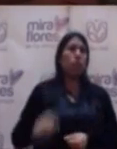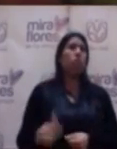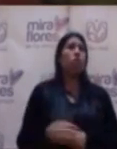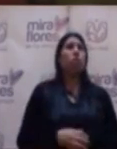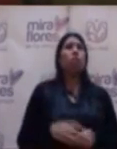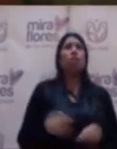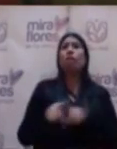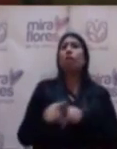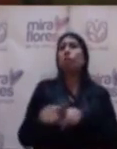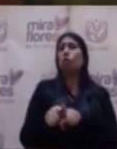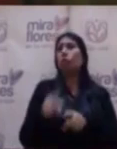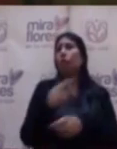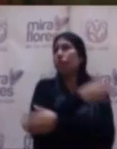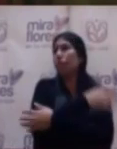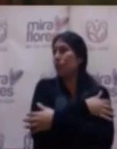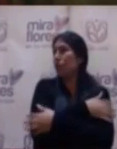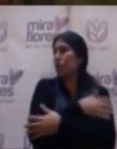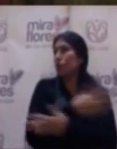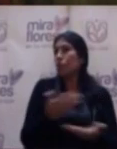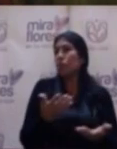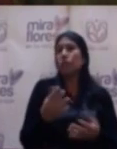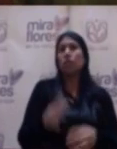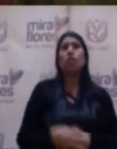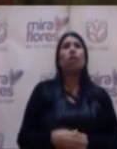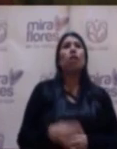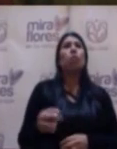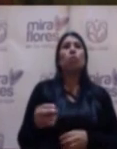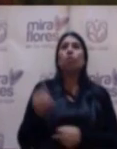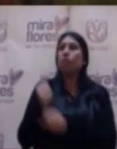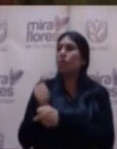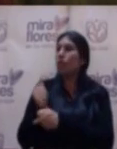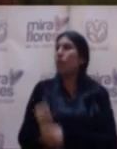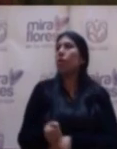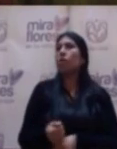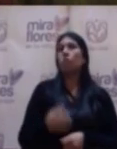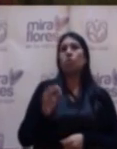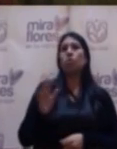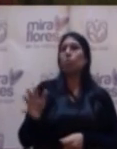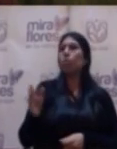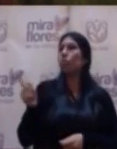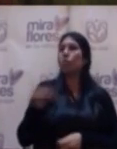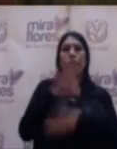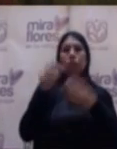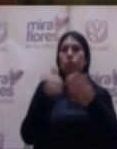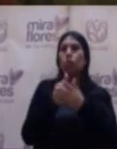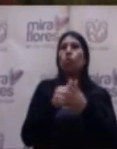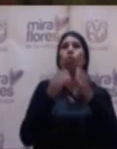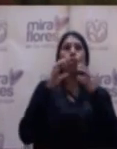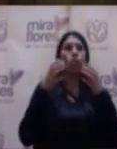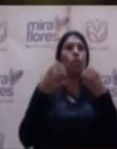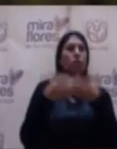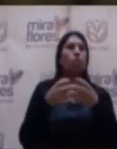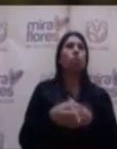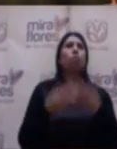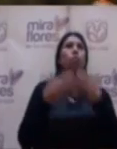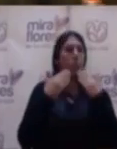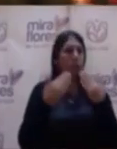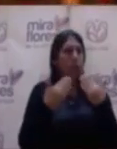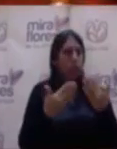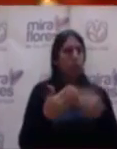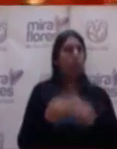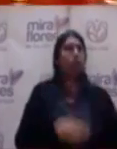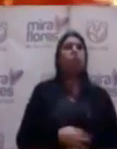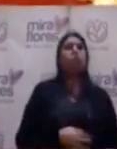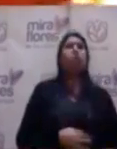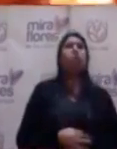Y bueno, felicitaciones en realidad por Jorge, por el trabajo tuyo y de todo tu equipo. Muchas gracias. Bien, muchas